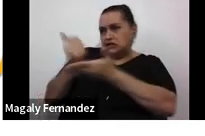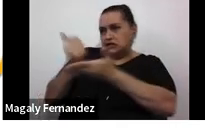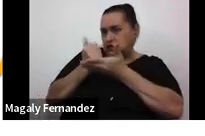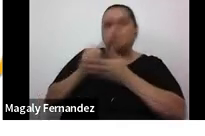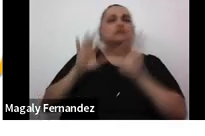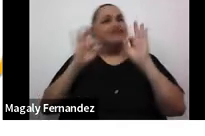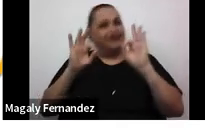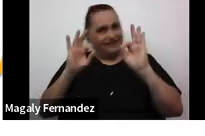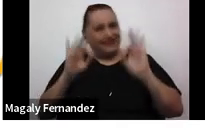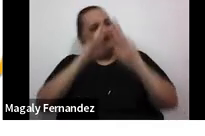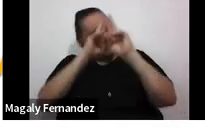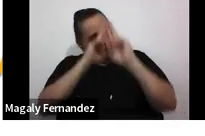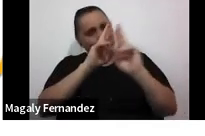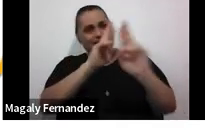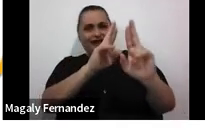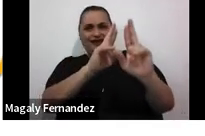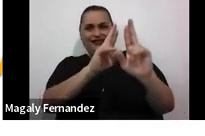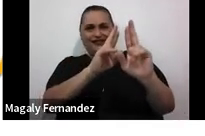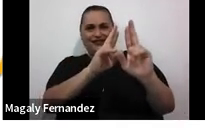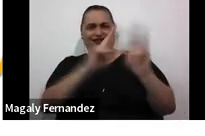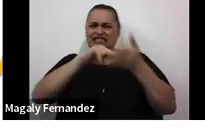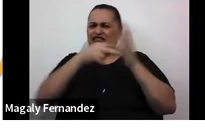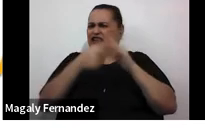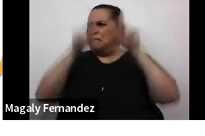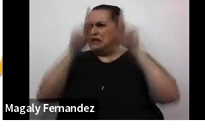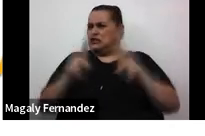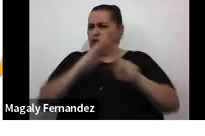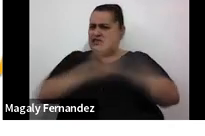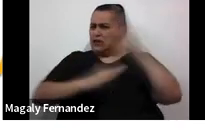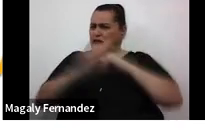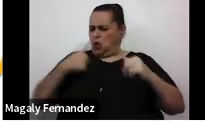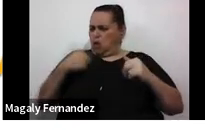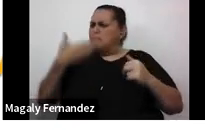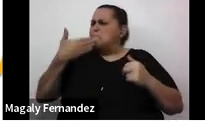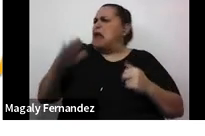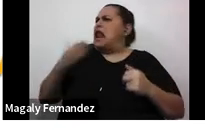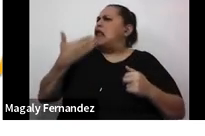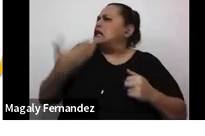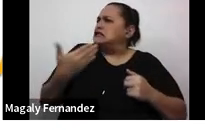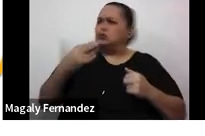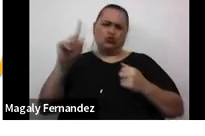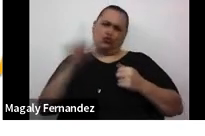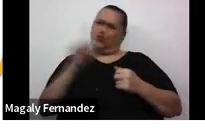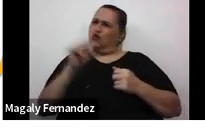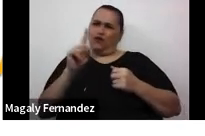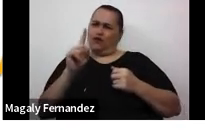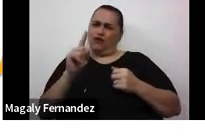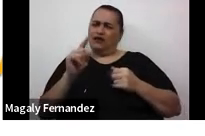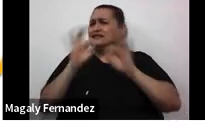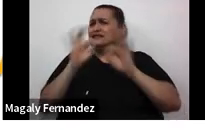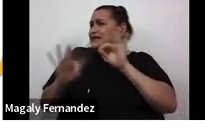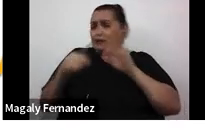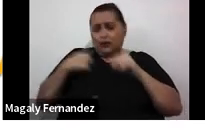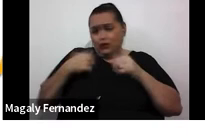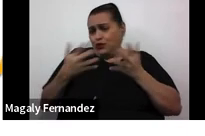esas no es que las personas con discapacidad si decimos que no estamos siendo mal agradecidos es que simplemente y pues no